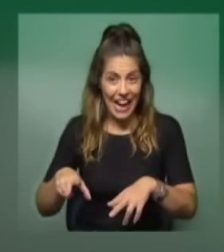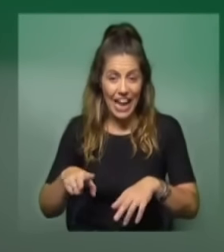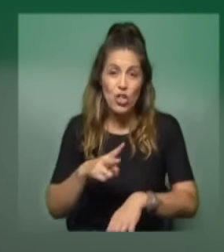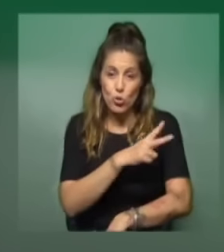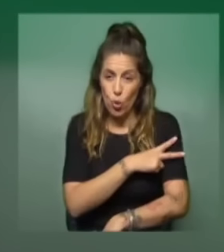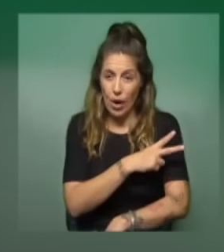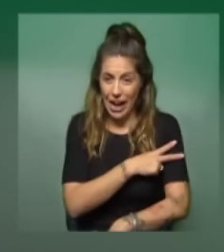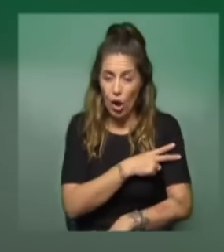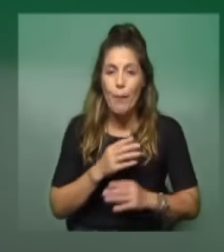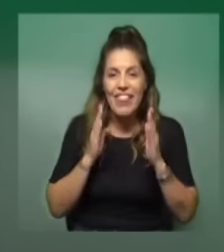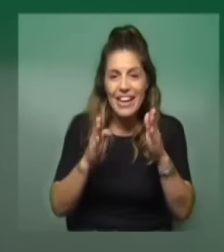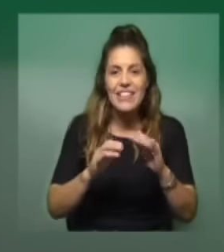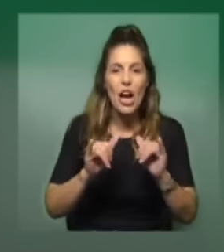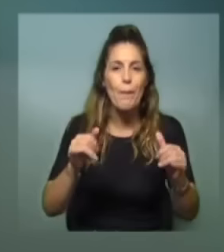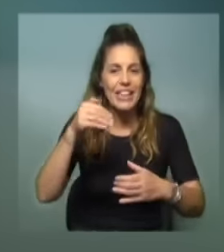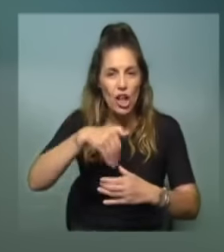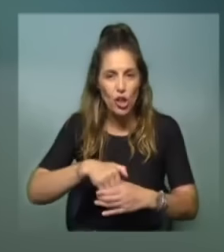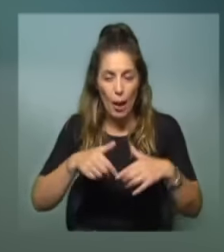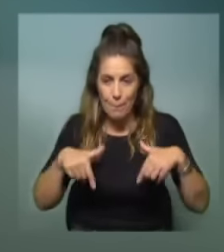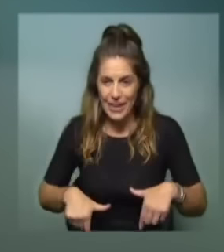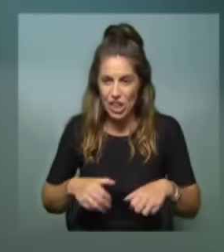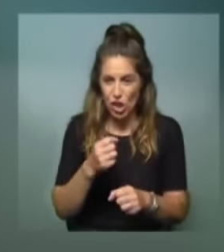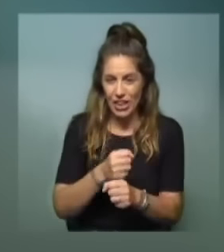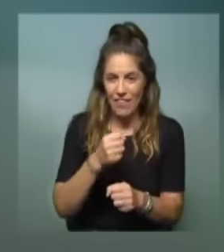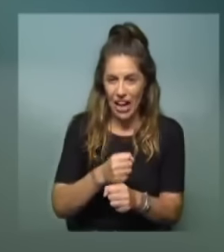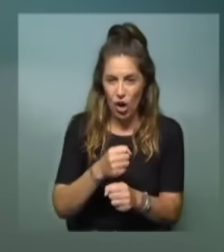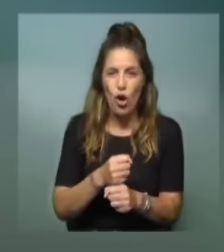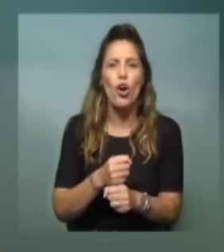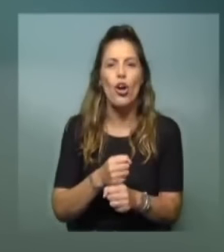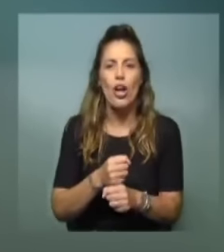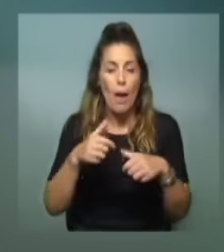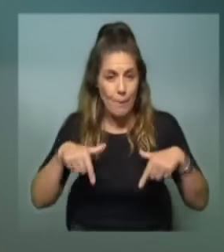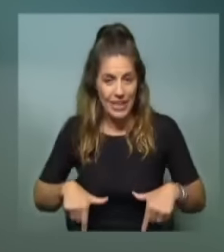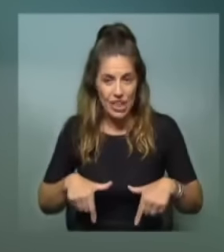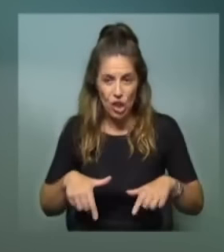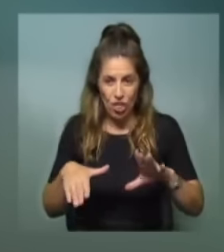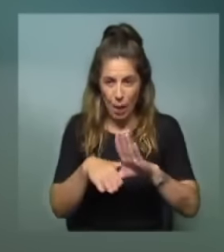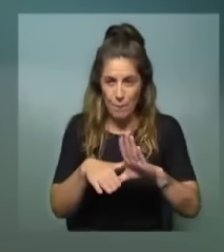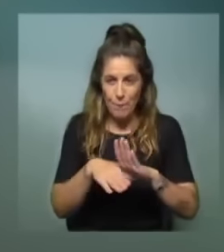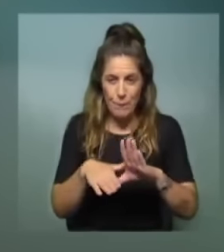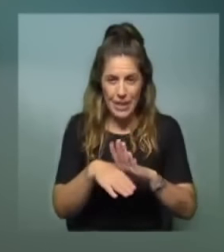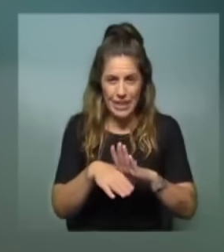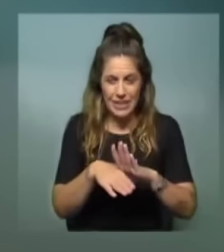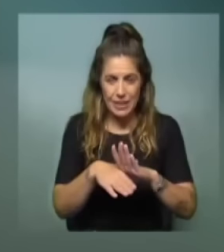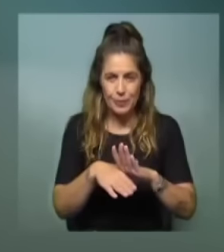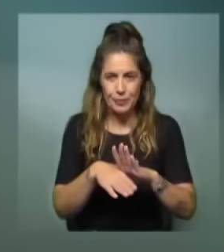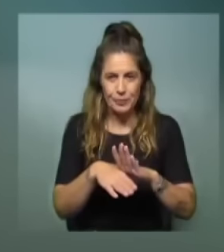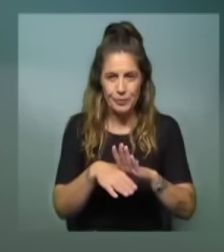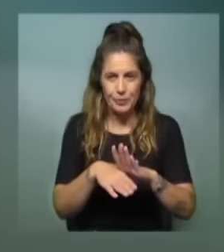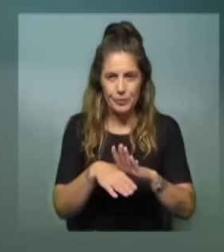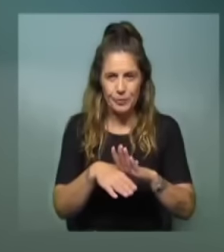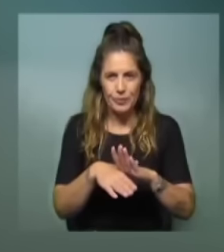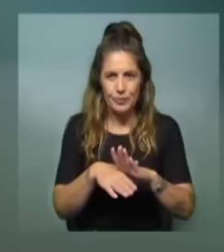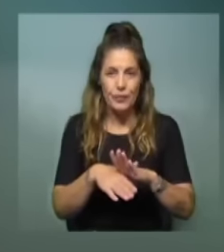campaña electoral el ministro de trabajo y seguridad social Pablo mierz el de desarrollo el de desarrollo social Martín